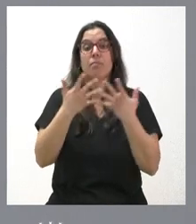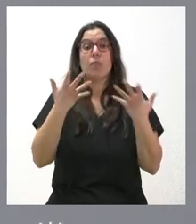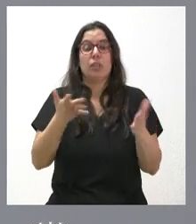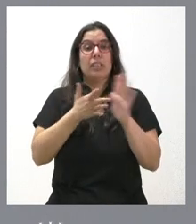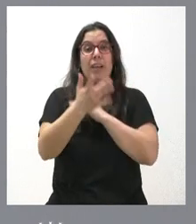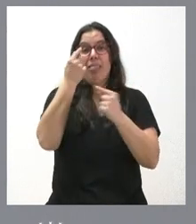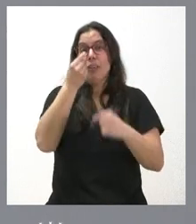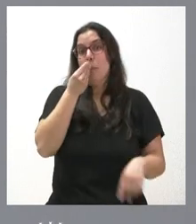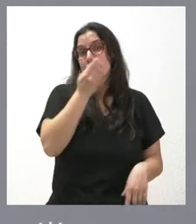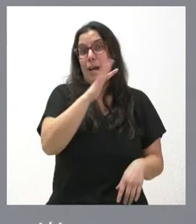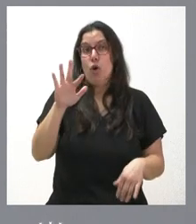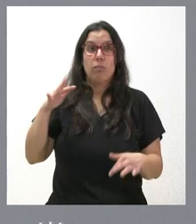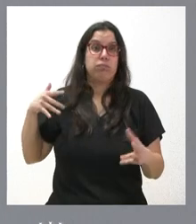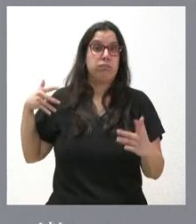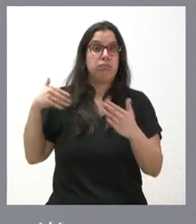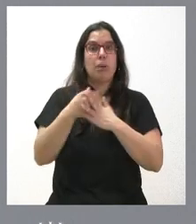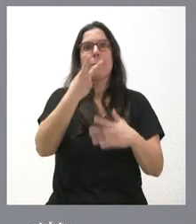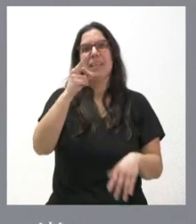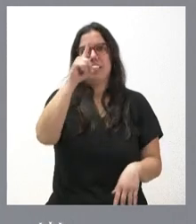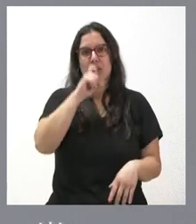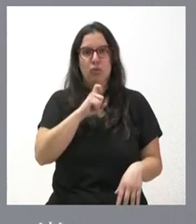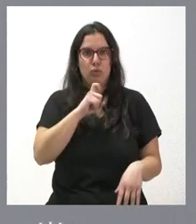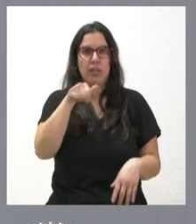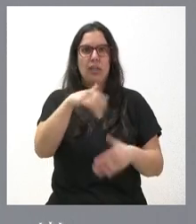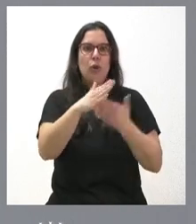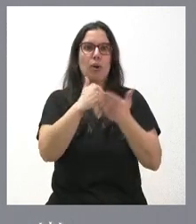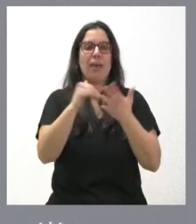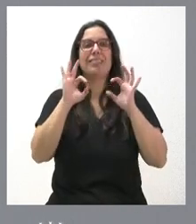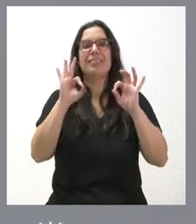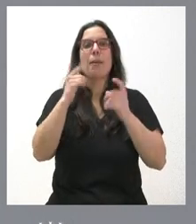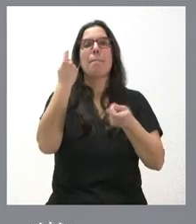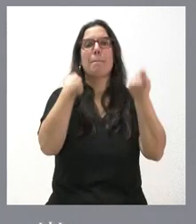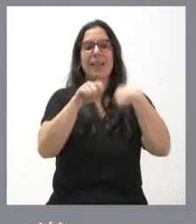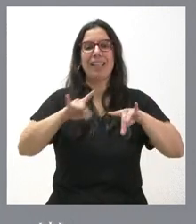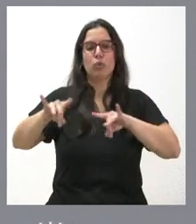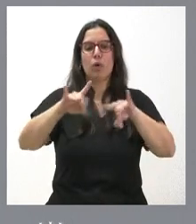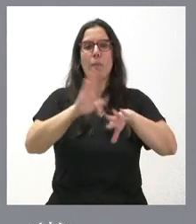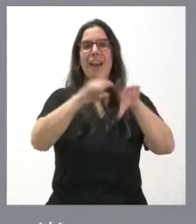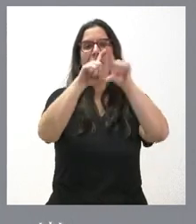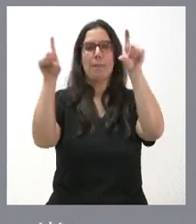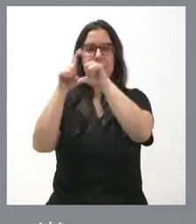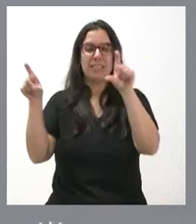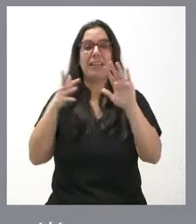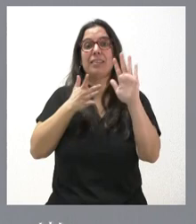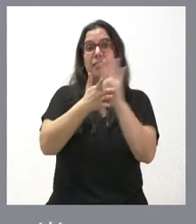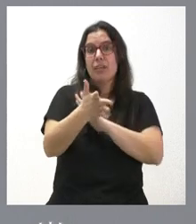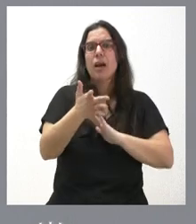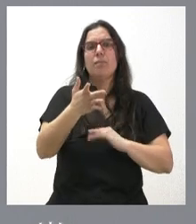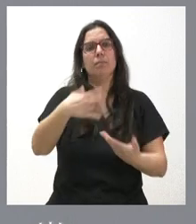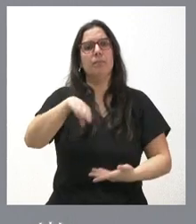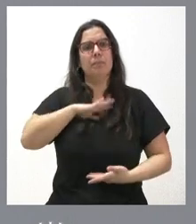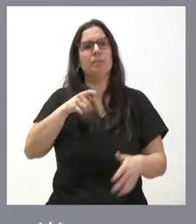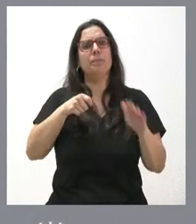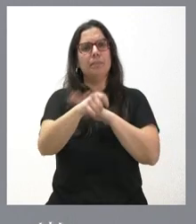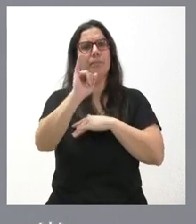mejor dato de los últimos 20 años en nuestra comunidad Autónoma en ventas de suelo empresarial lo que significa la capacidad de inversión que tenemos en